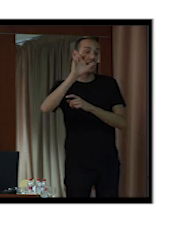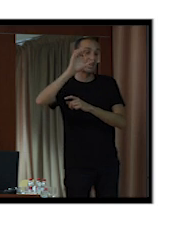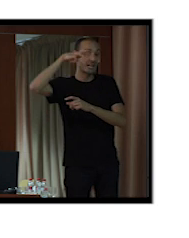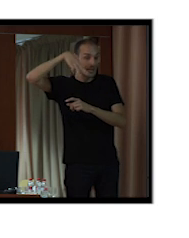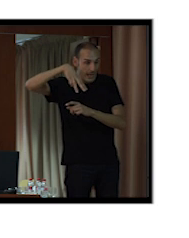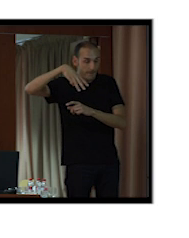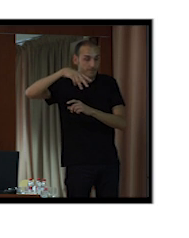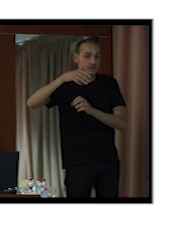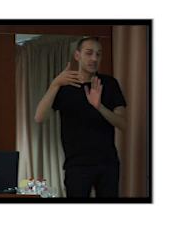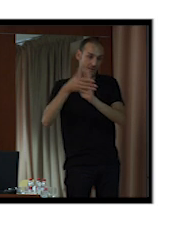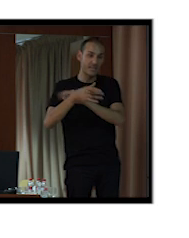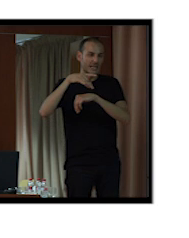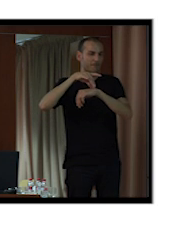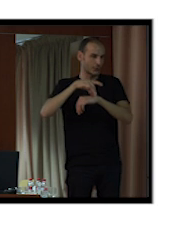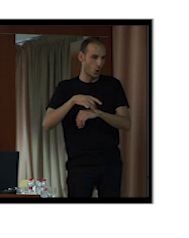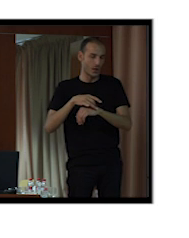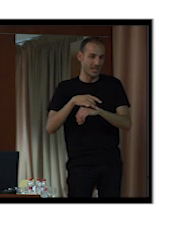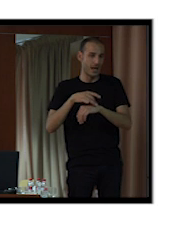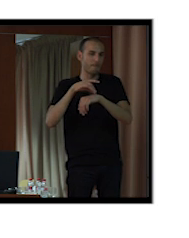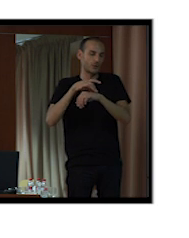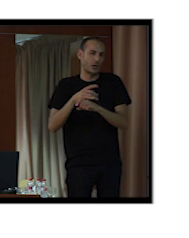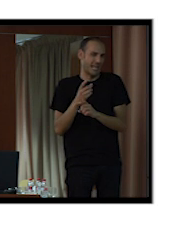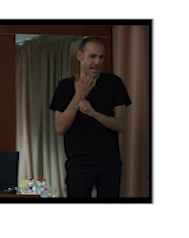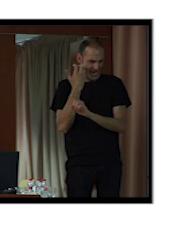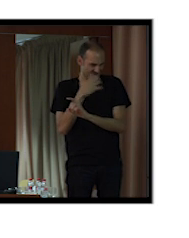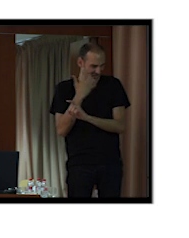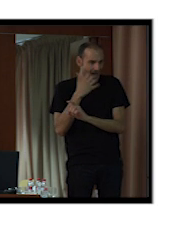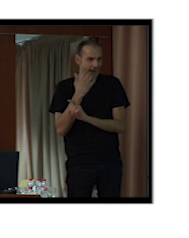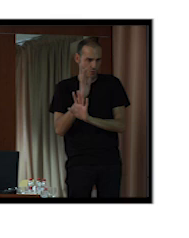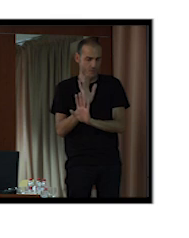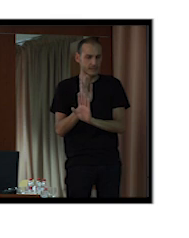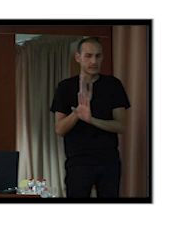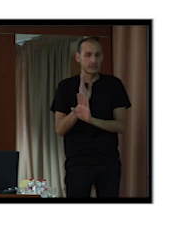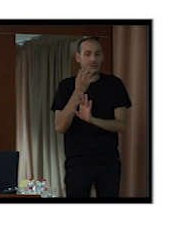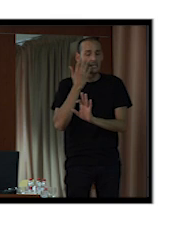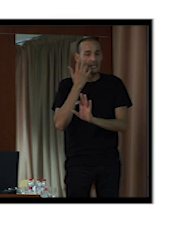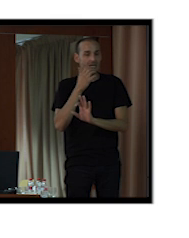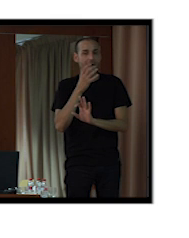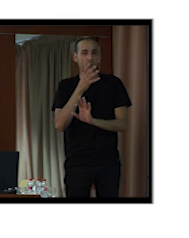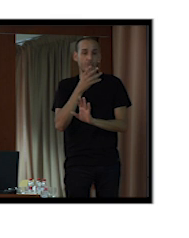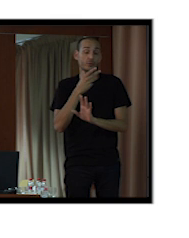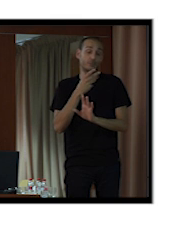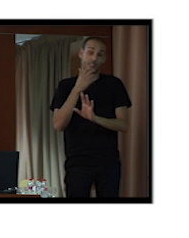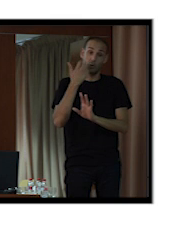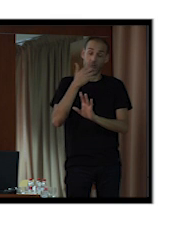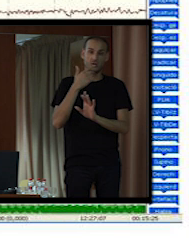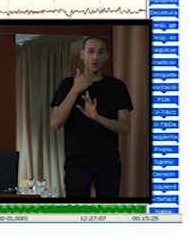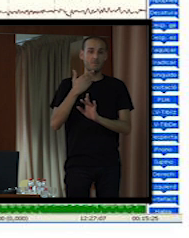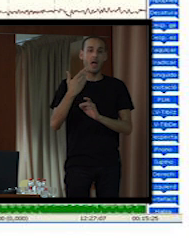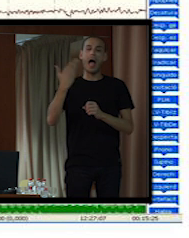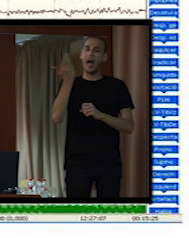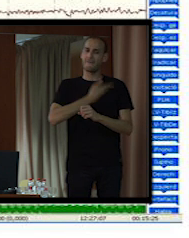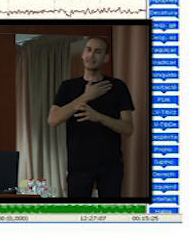una patología de fase REM, una patología que es bastante rara, afortunadamente, porque limita mucho al paciente.